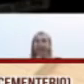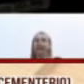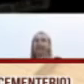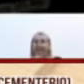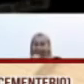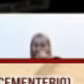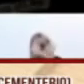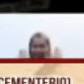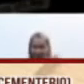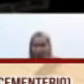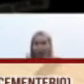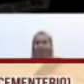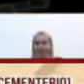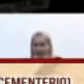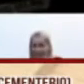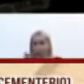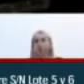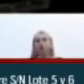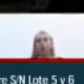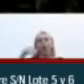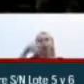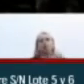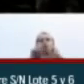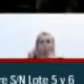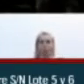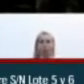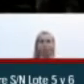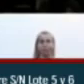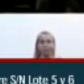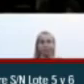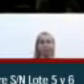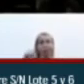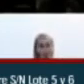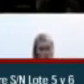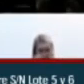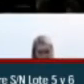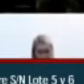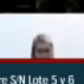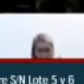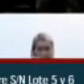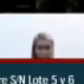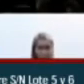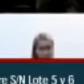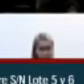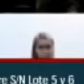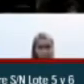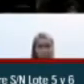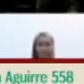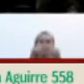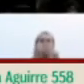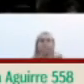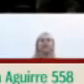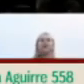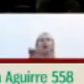puede reemplazar, ¿no es cierto? El tema de la conciencia, uh-huh, la objeción de conciencia también es un tema muy discutido, uh-huh, por